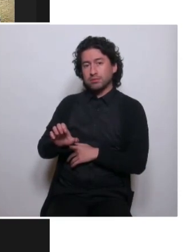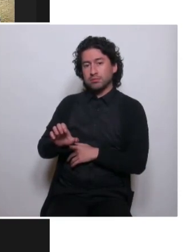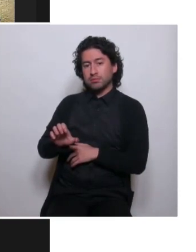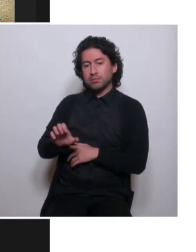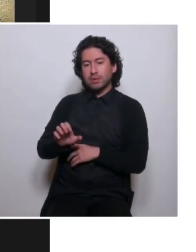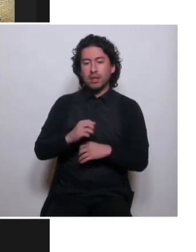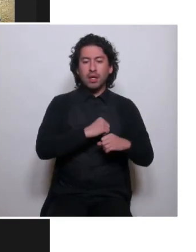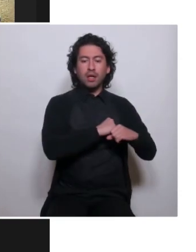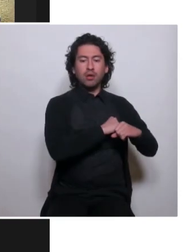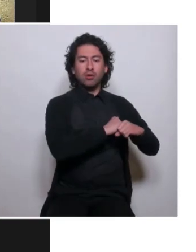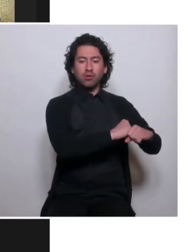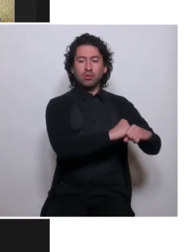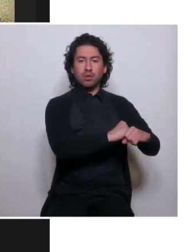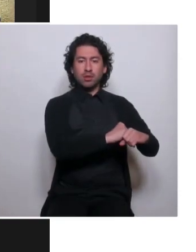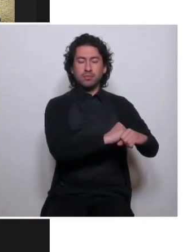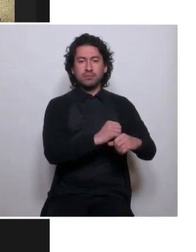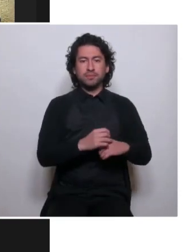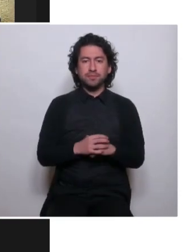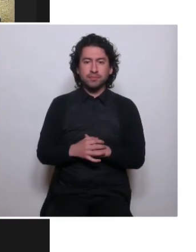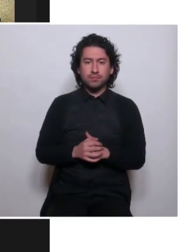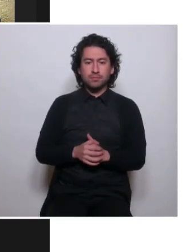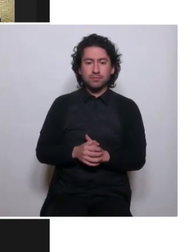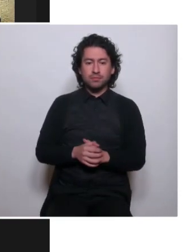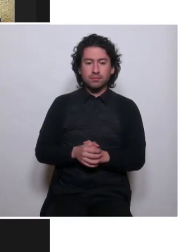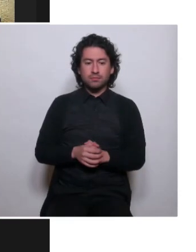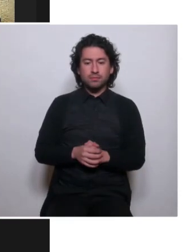En contra, señor